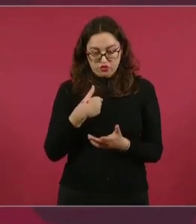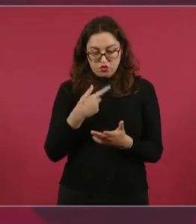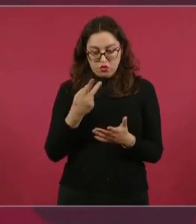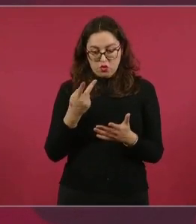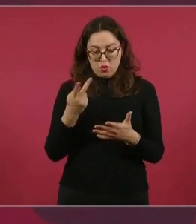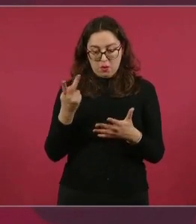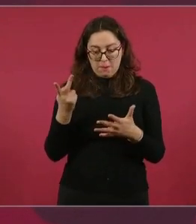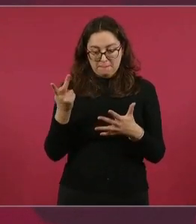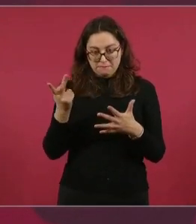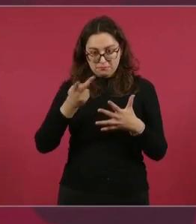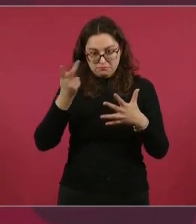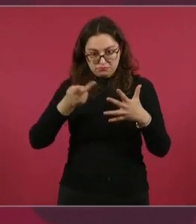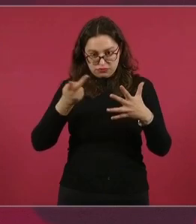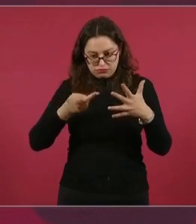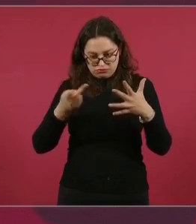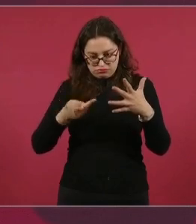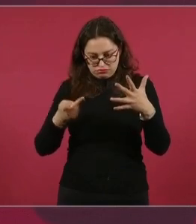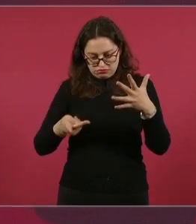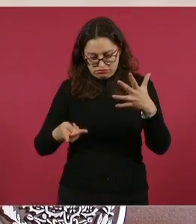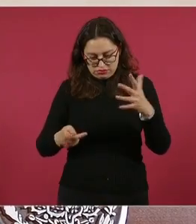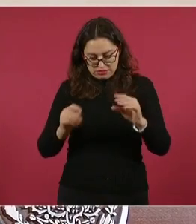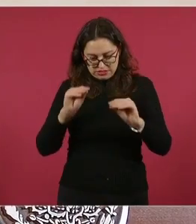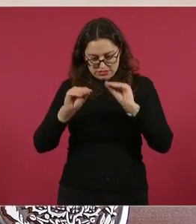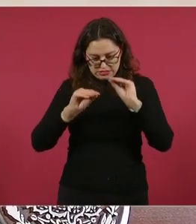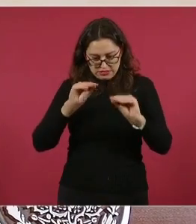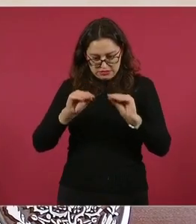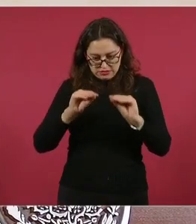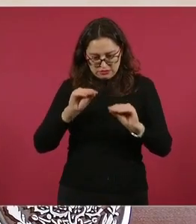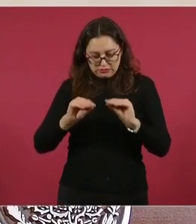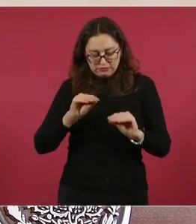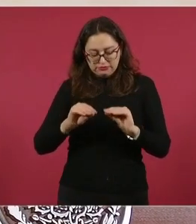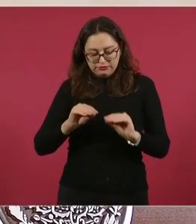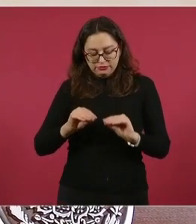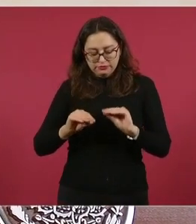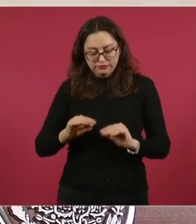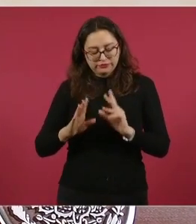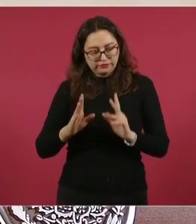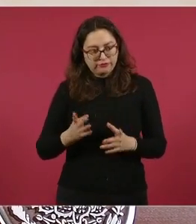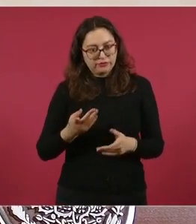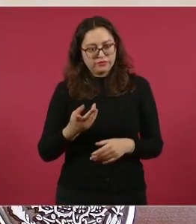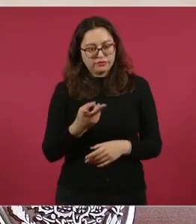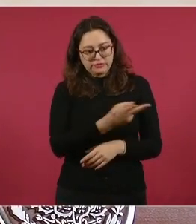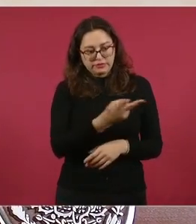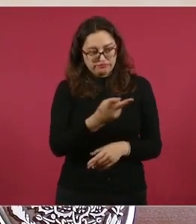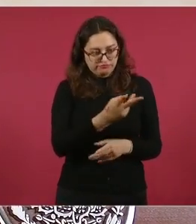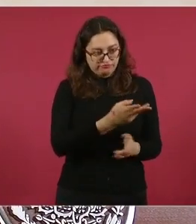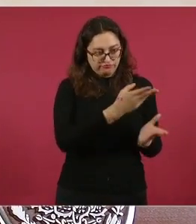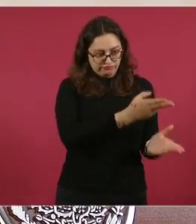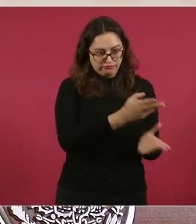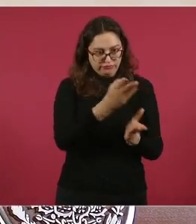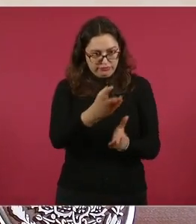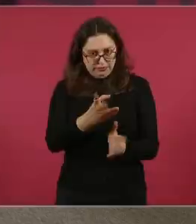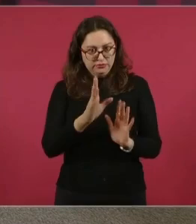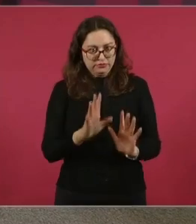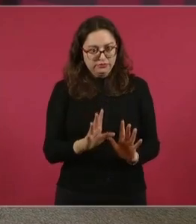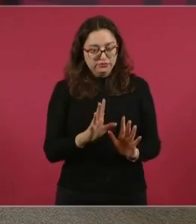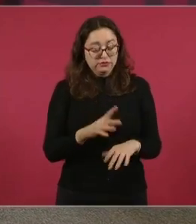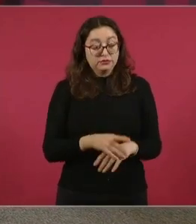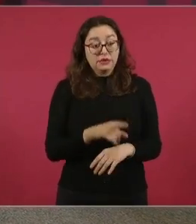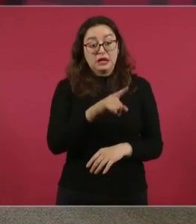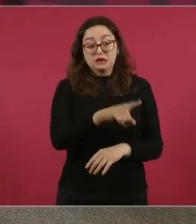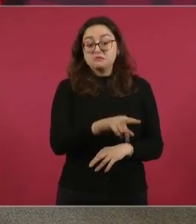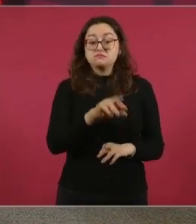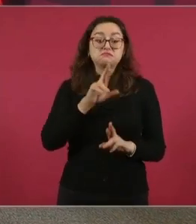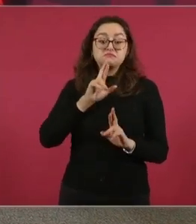preguntas, hasta cuestionarios. Y en todos los cuestionarios aparecía como un